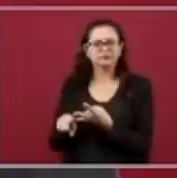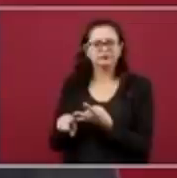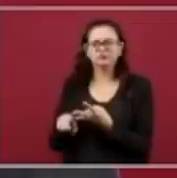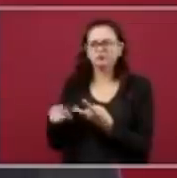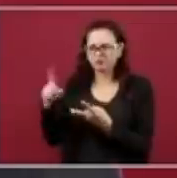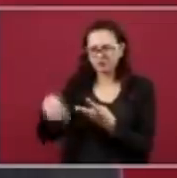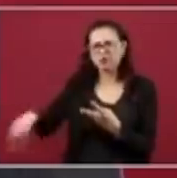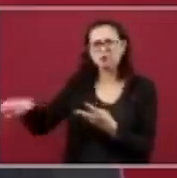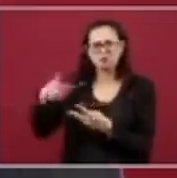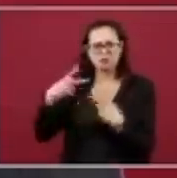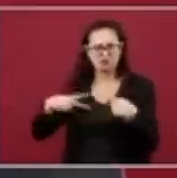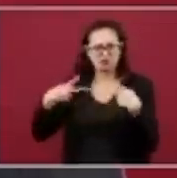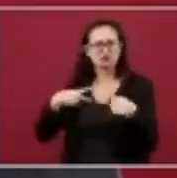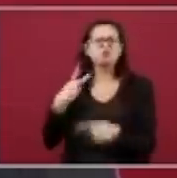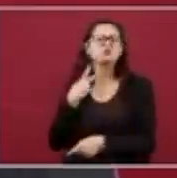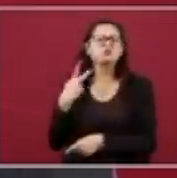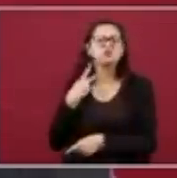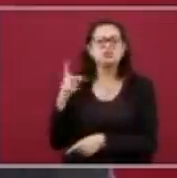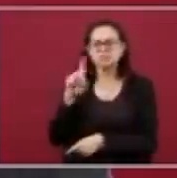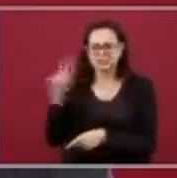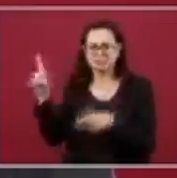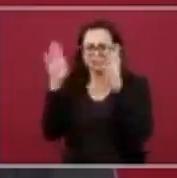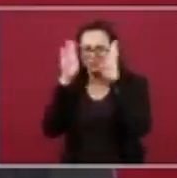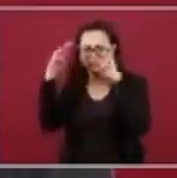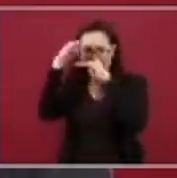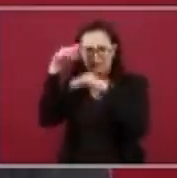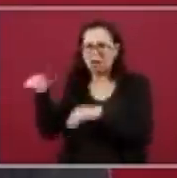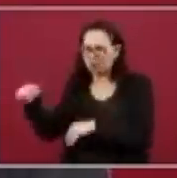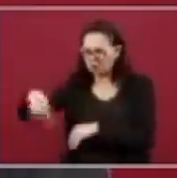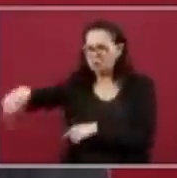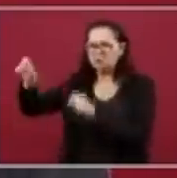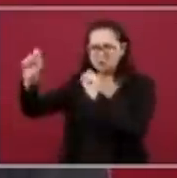gente derecha, de conservadores, pues,